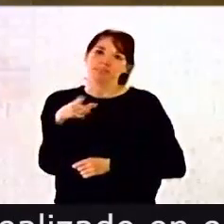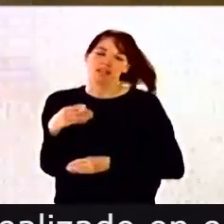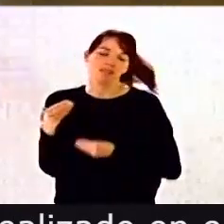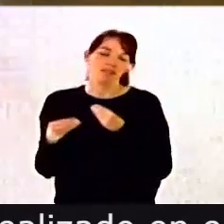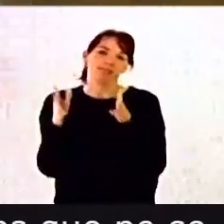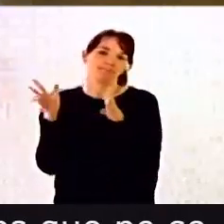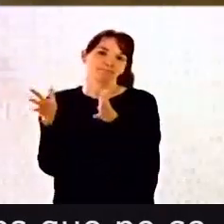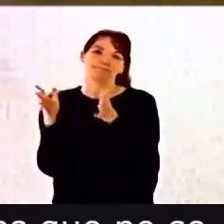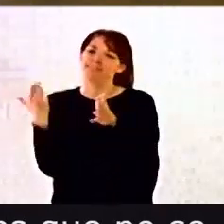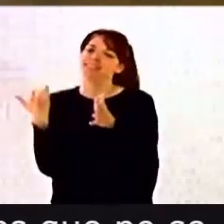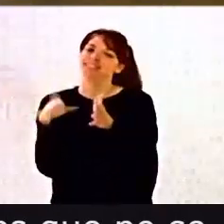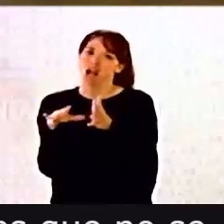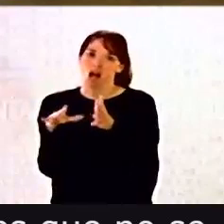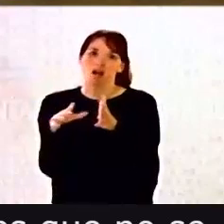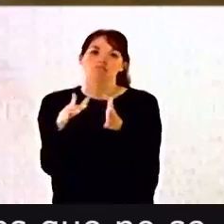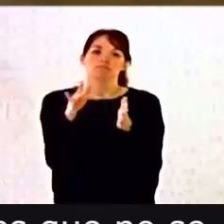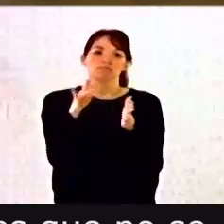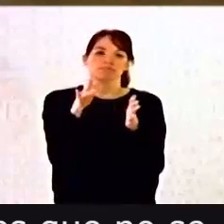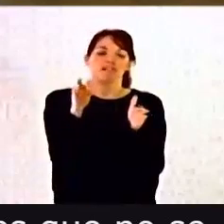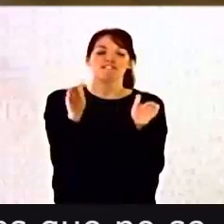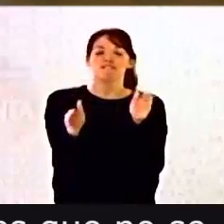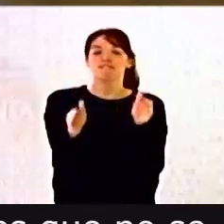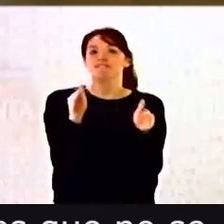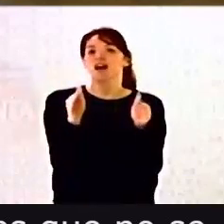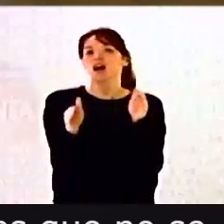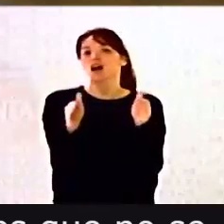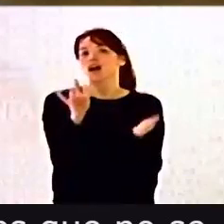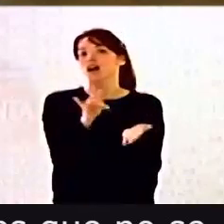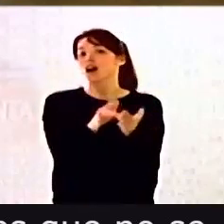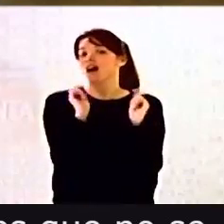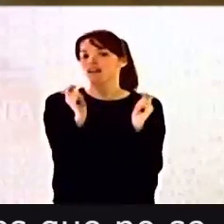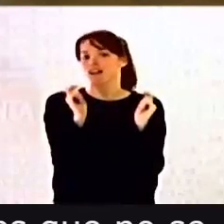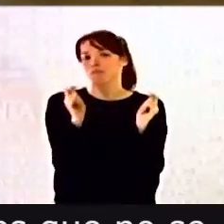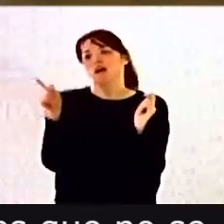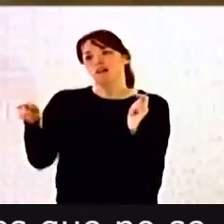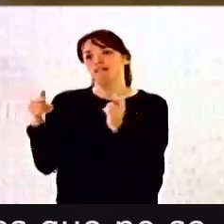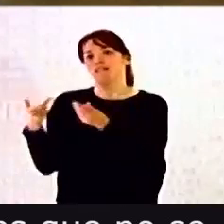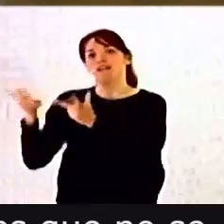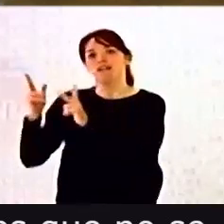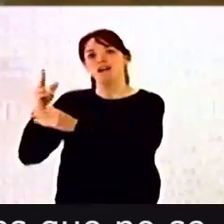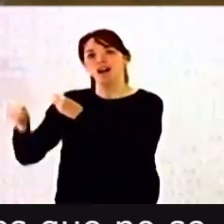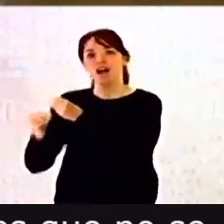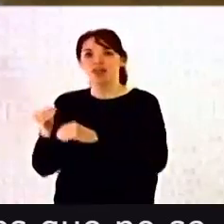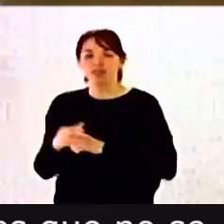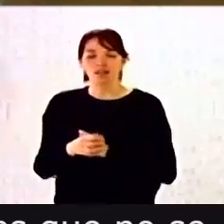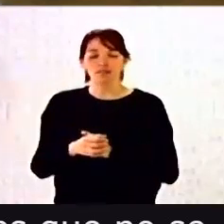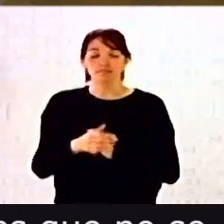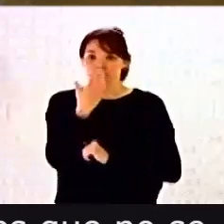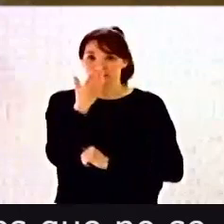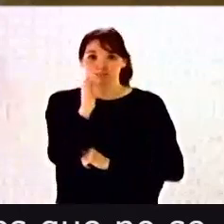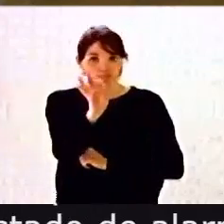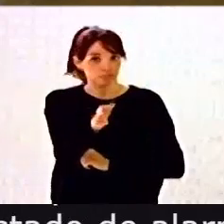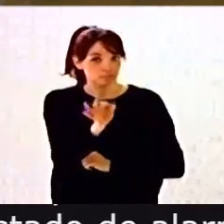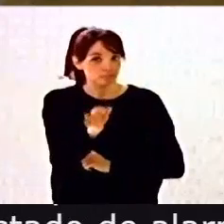porque ya estábamos dentro de la fase del estado de alarma. Lo cierto y verdad es que